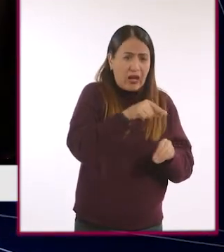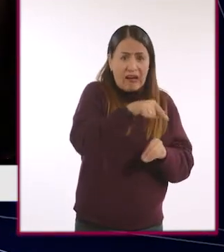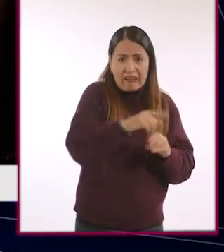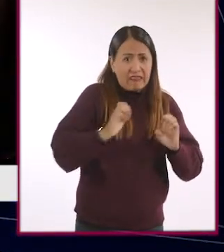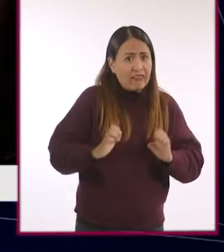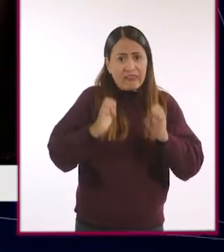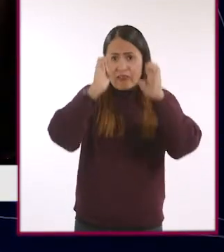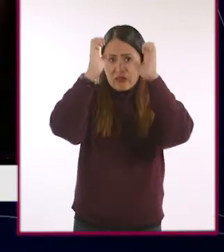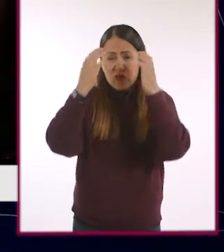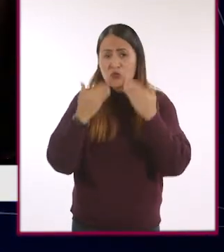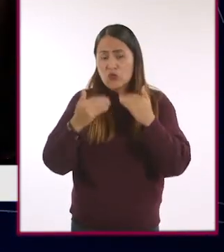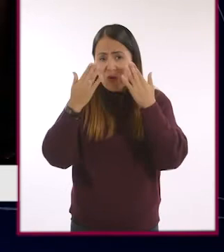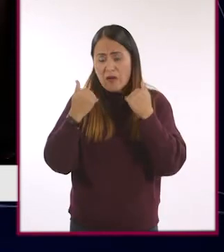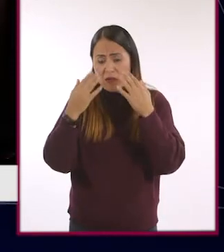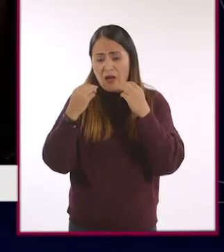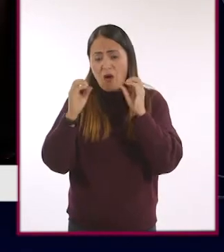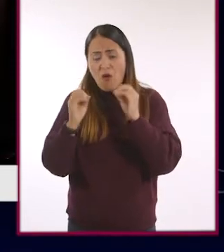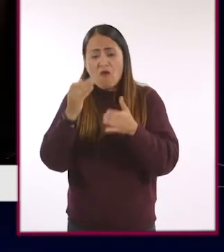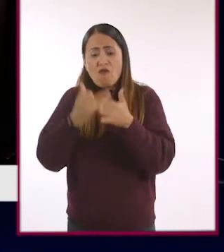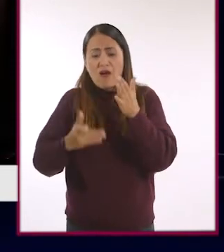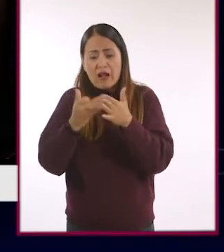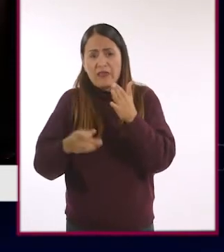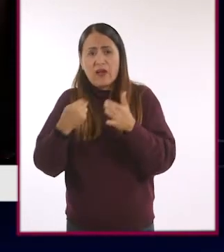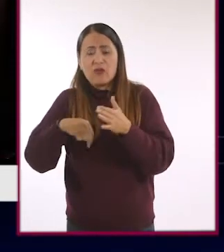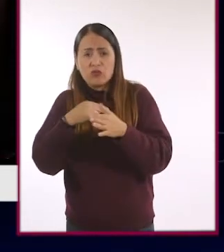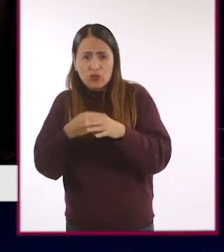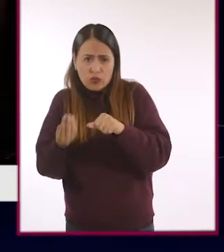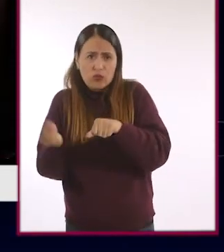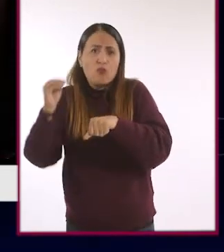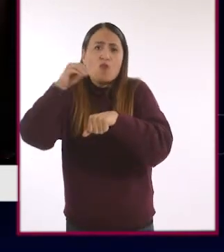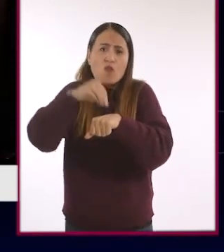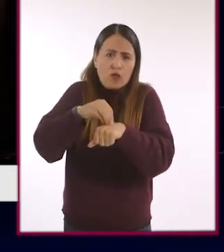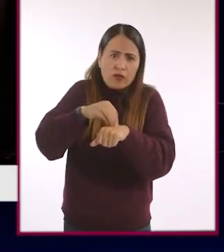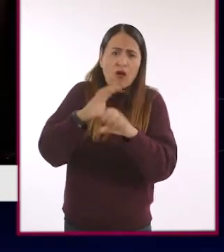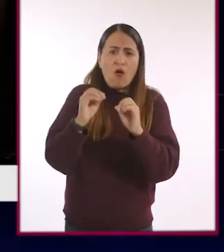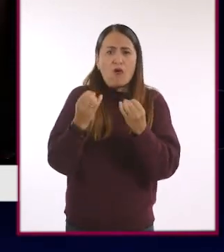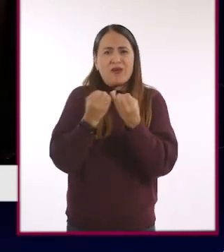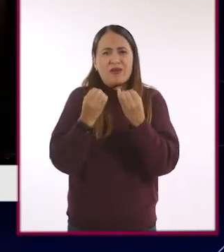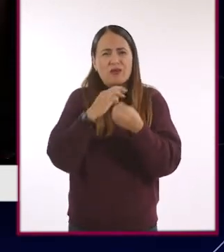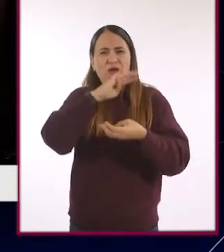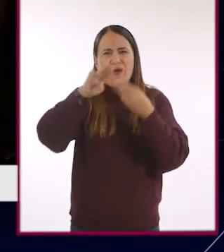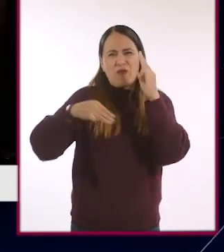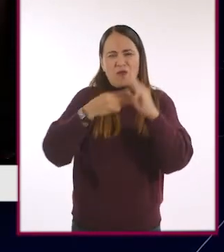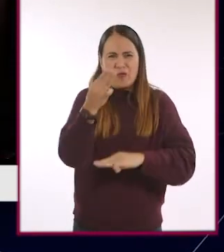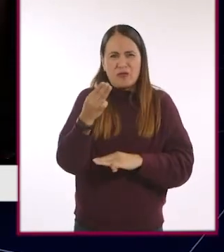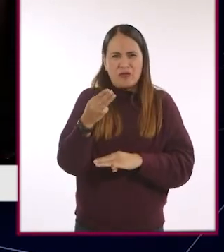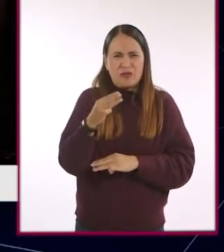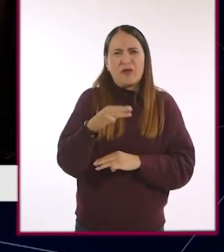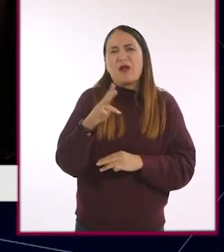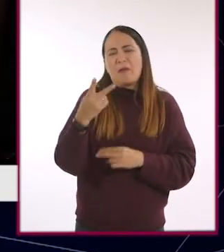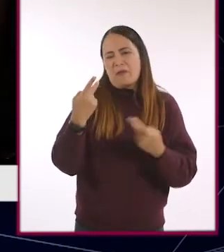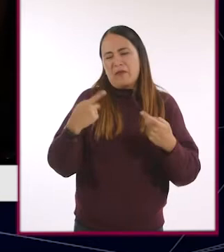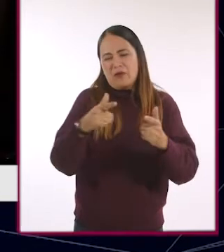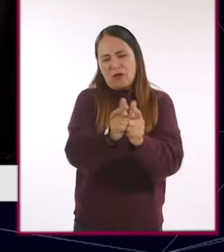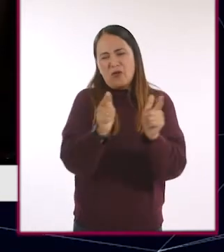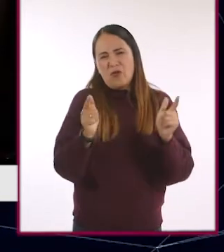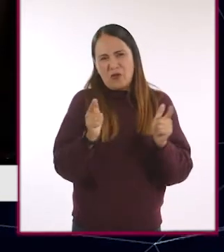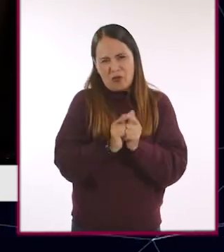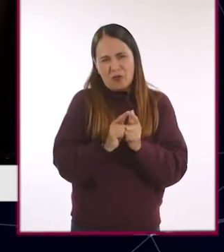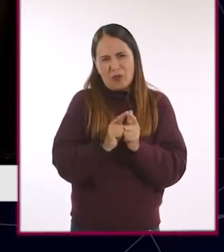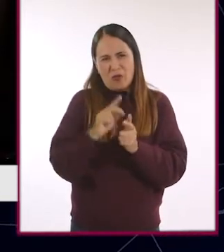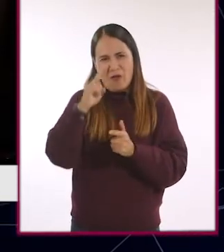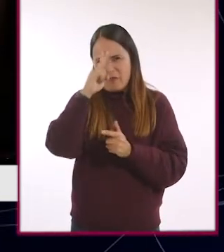o quieren completar algo más. A veces hay que crear todo el mundo, ¿no? Como por ejemplo en Avengers, en películas de ese tipo, en donde ves